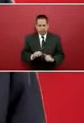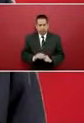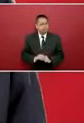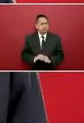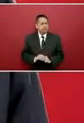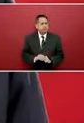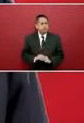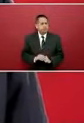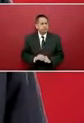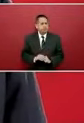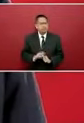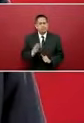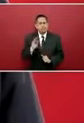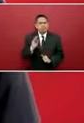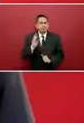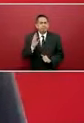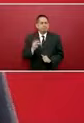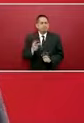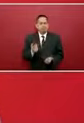que no